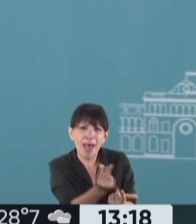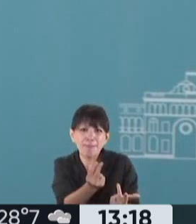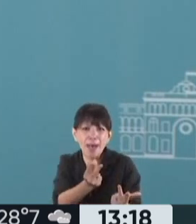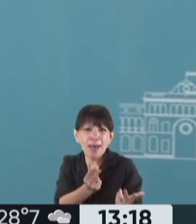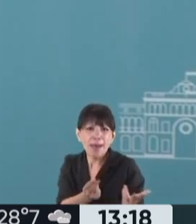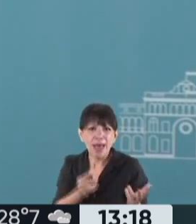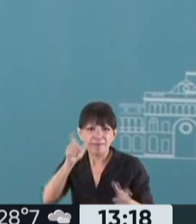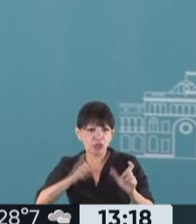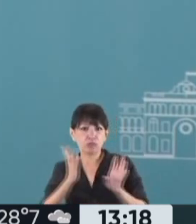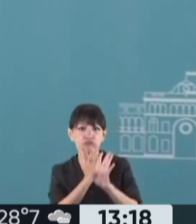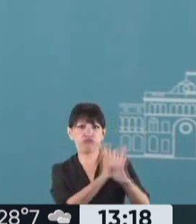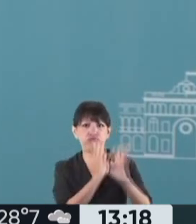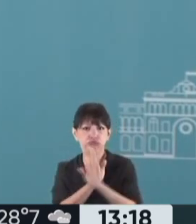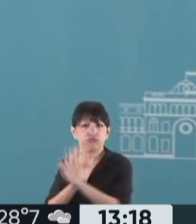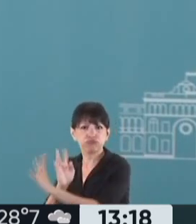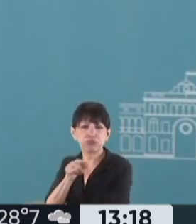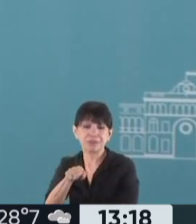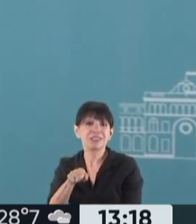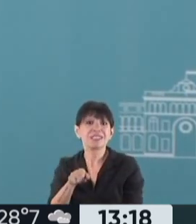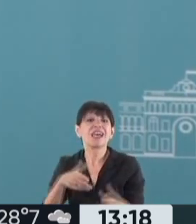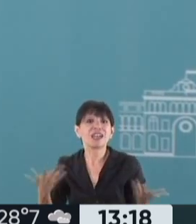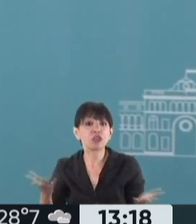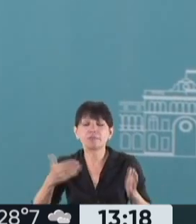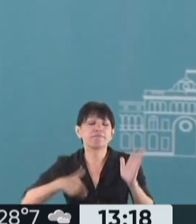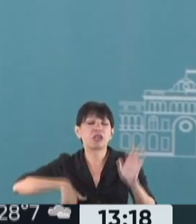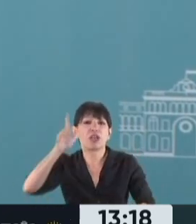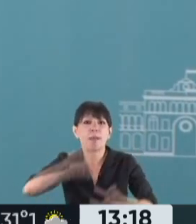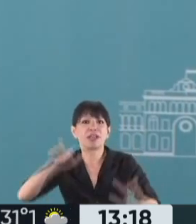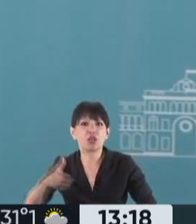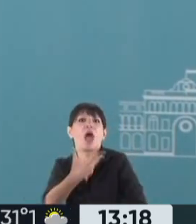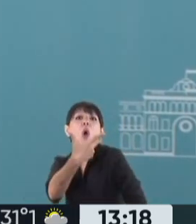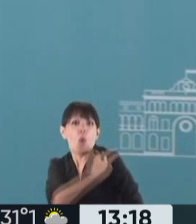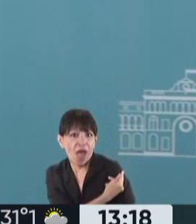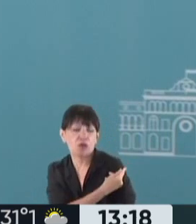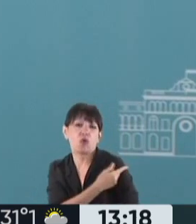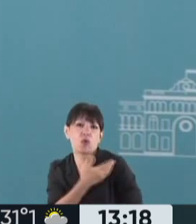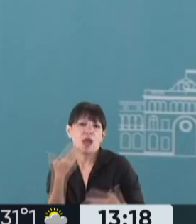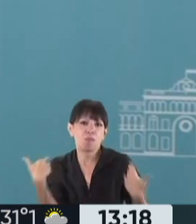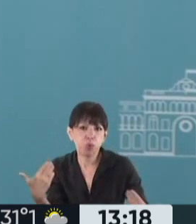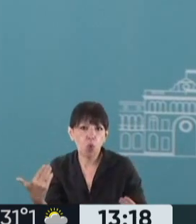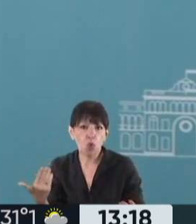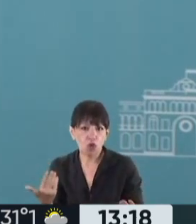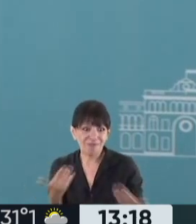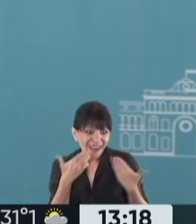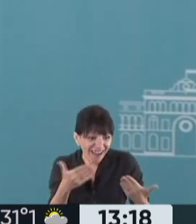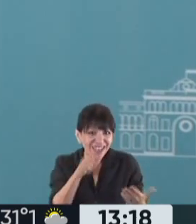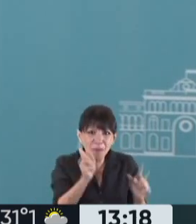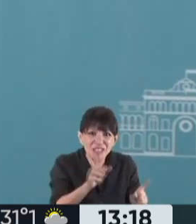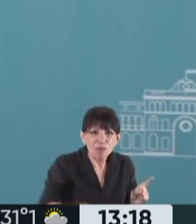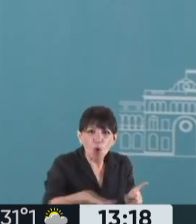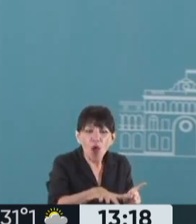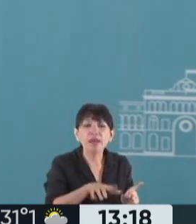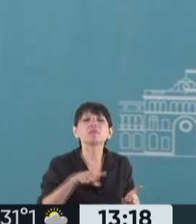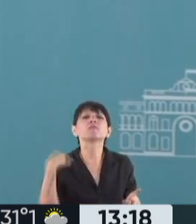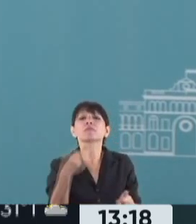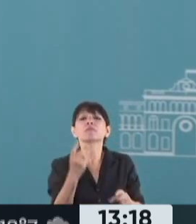pudiera vacunarse y llevamos adelante la mayor vacunación de la historia. Le digo, cuando comenzó la pandemia y veíamos lo que